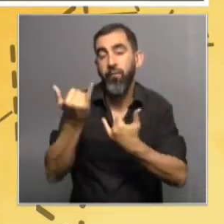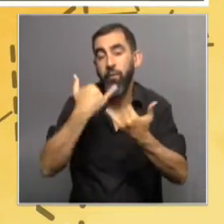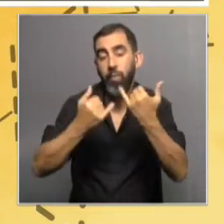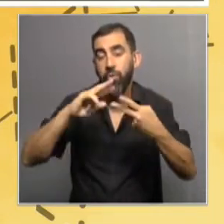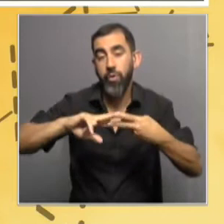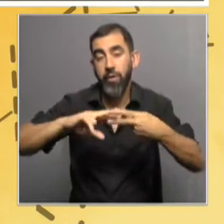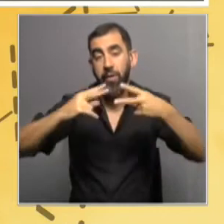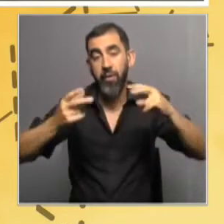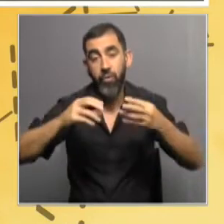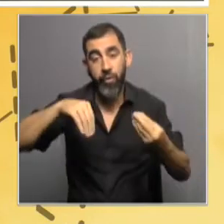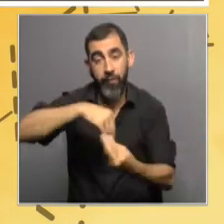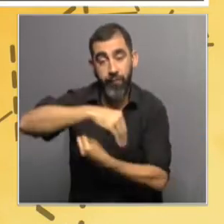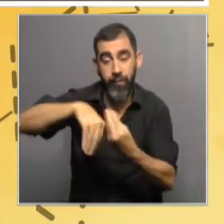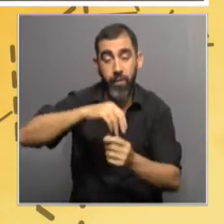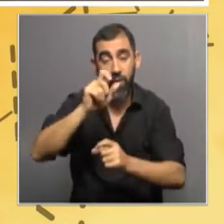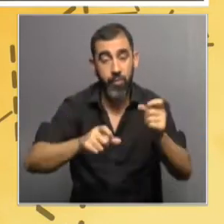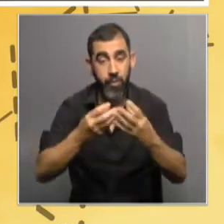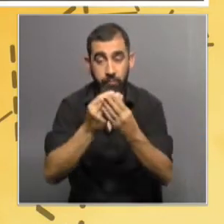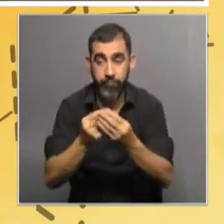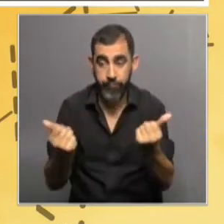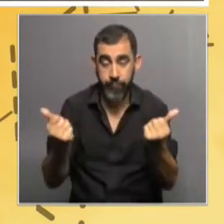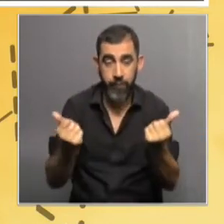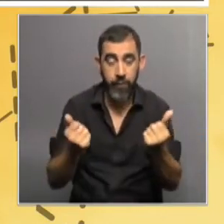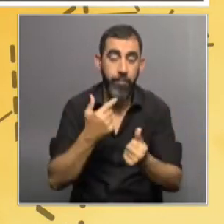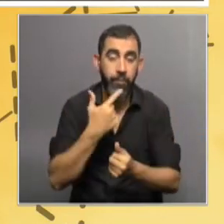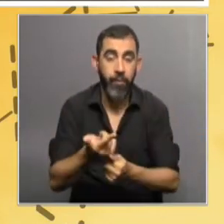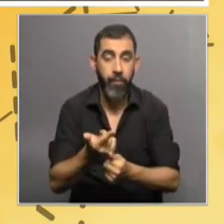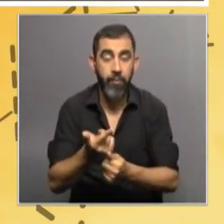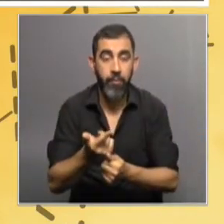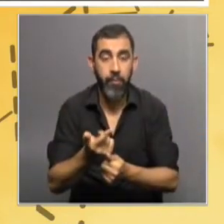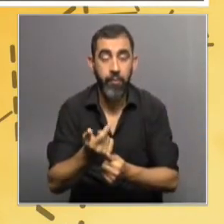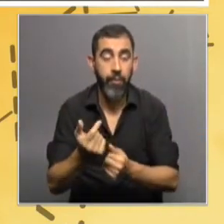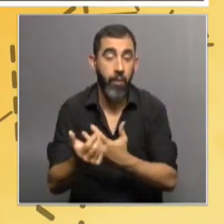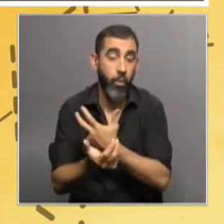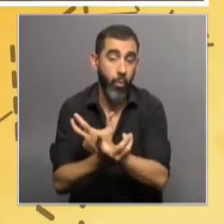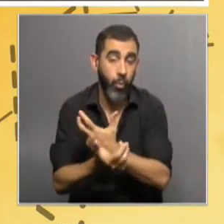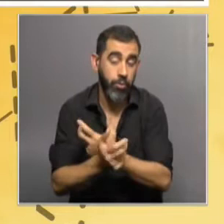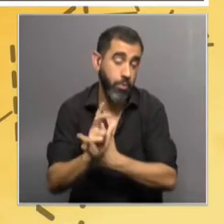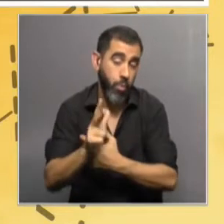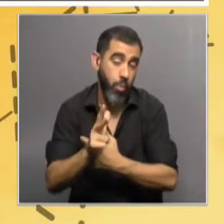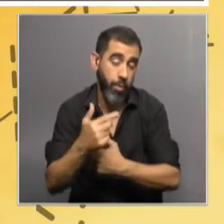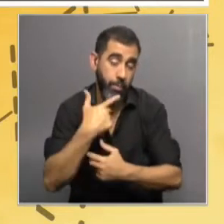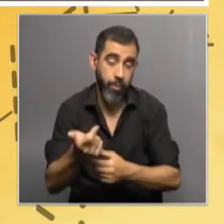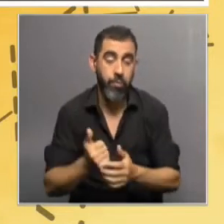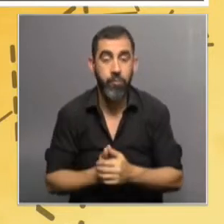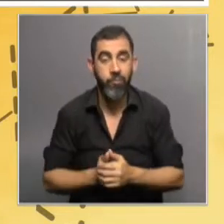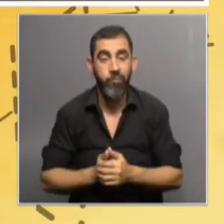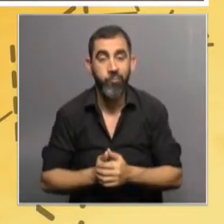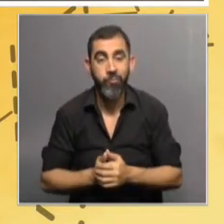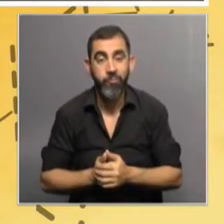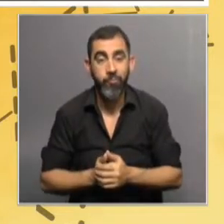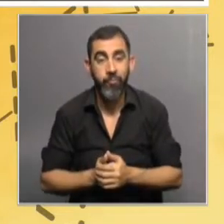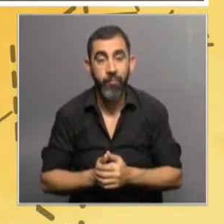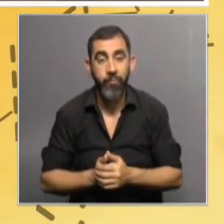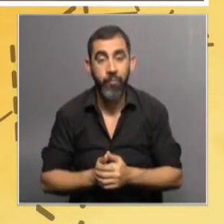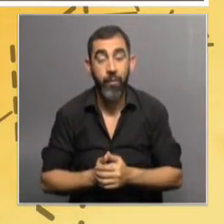genética de los familiares de personas ausentes como por ejemplo restos humanos ¿no? bueno también nos cuenta en el